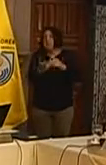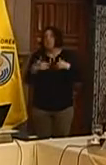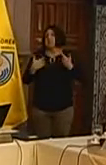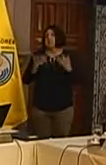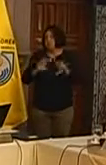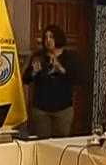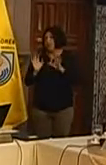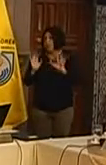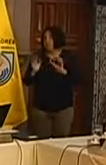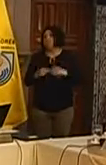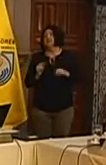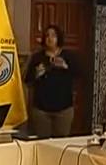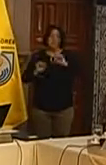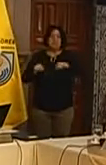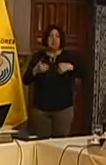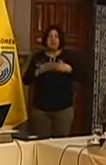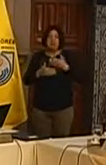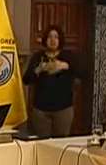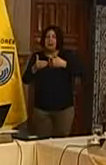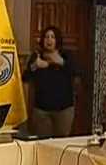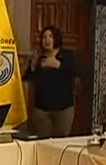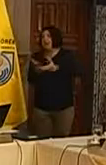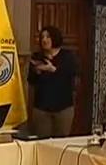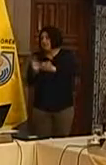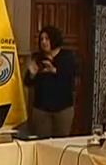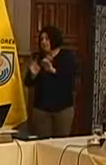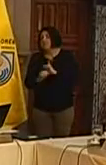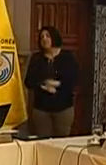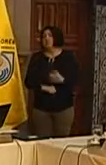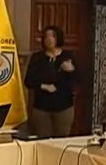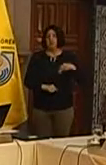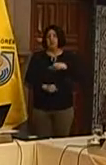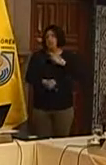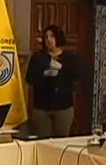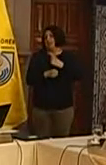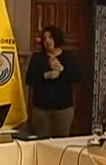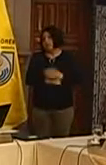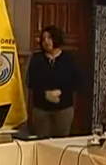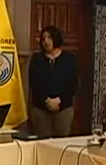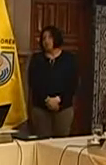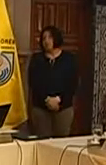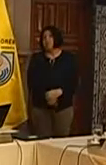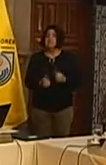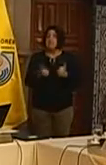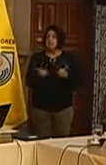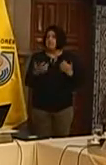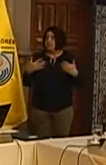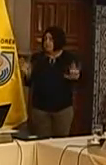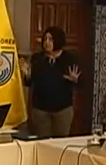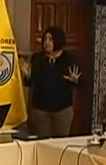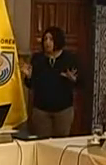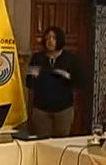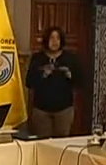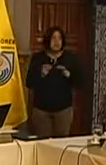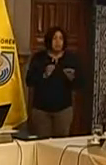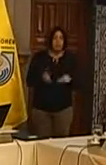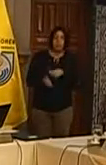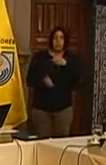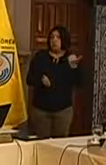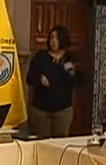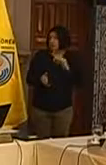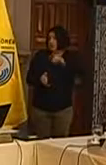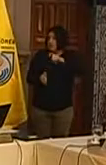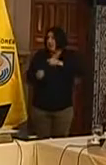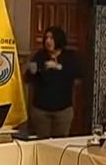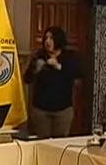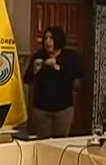producir, se irán a producir y en eso estamos nosotros trabajando. Muy bien, dicho esto, no sé si hay alguna otra necesidad